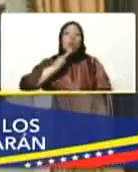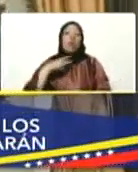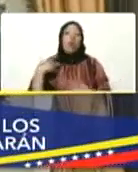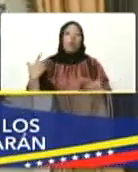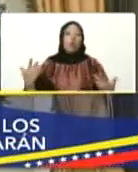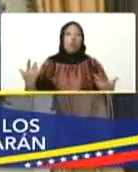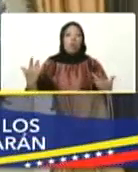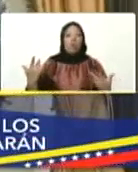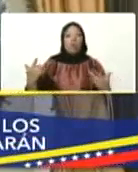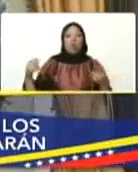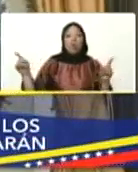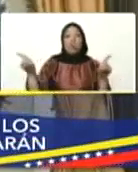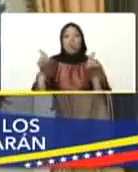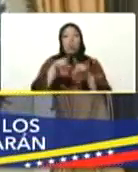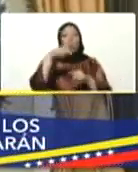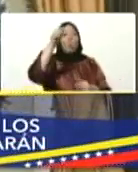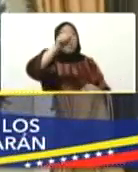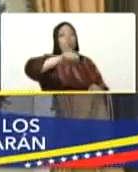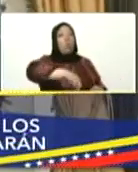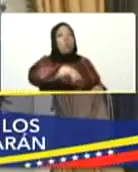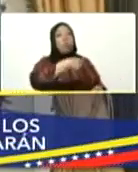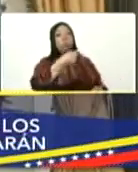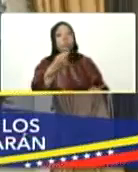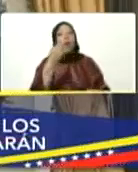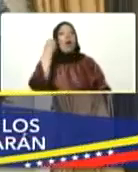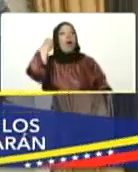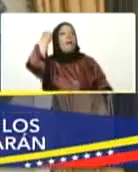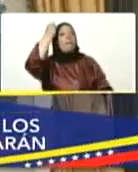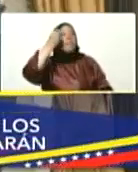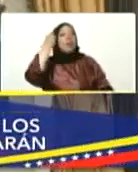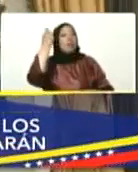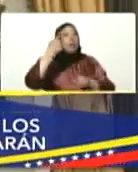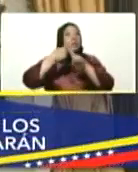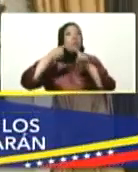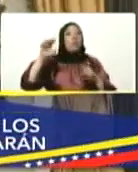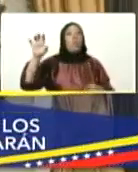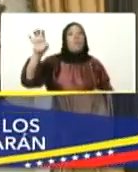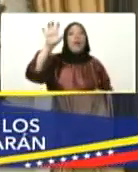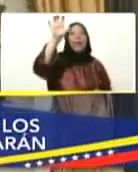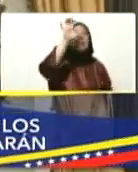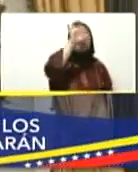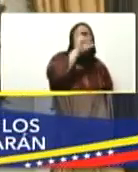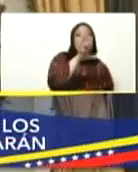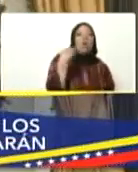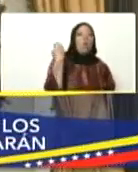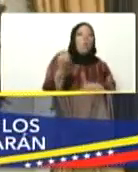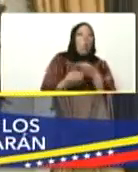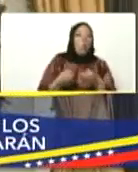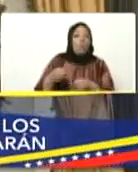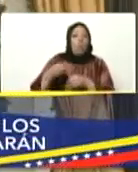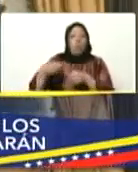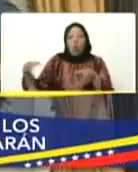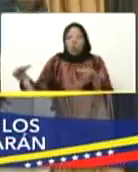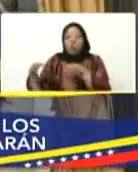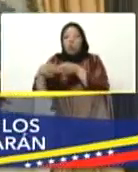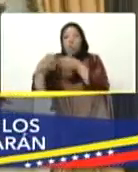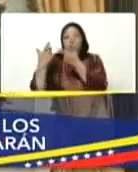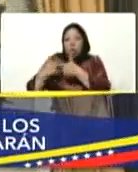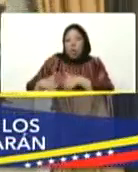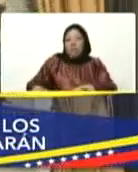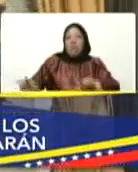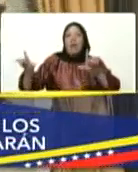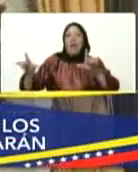Y su cabeza estaba en el Caribe pensando en las tropas que irían a liberar a Cuba y a Puerto